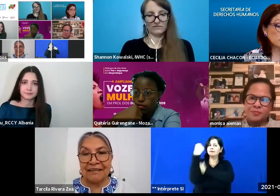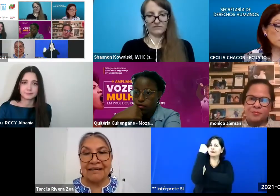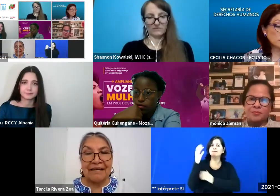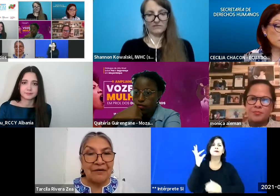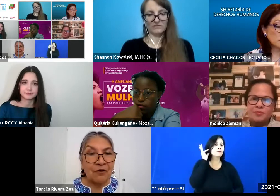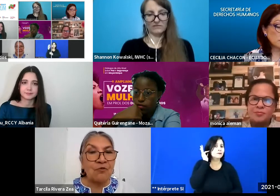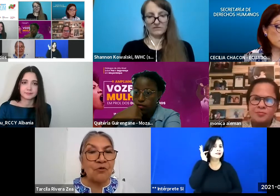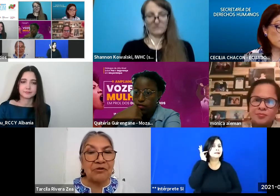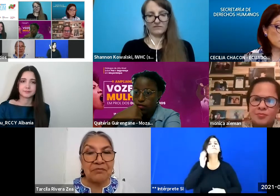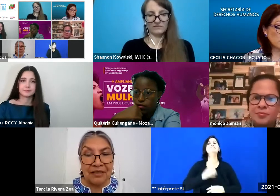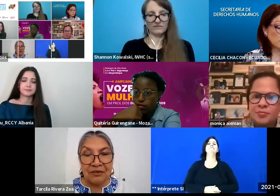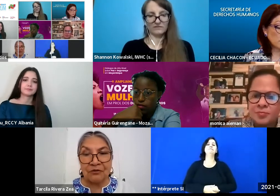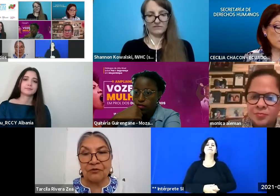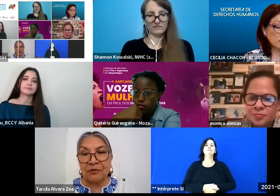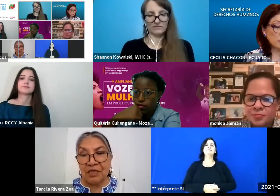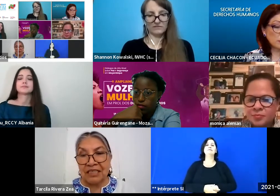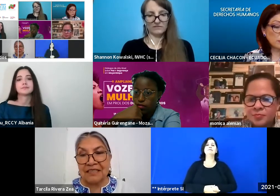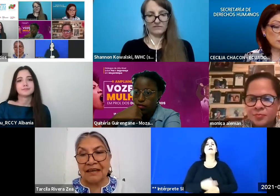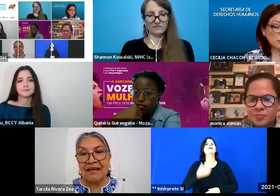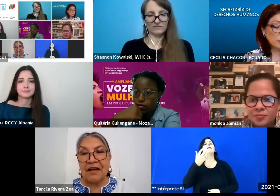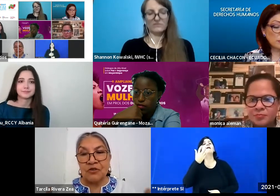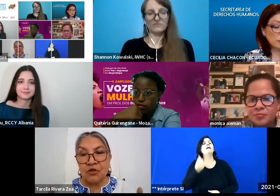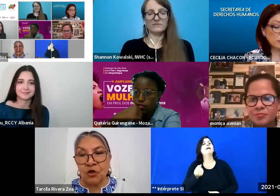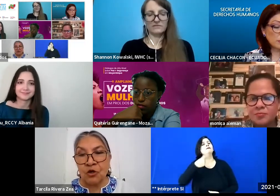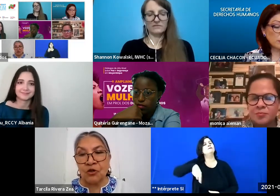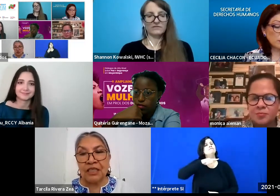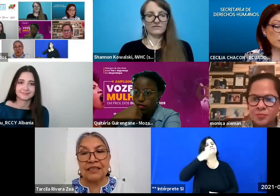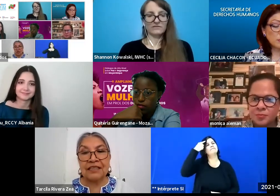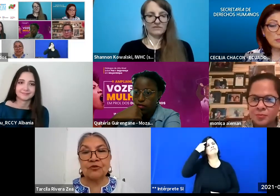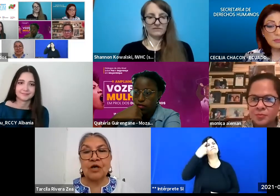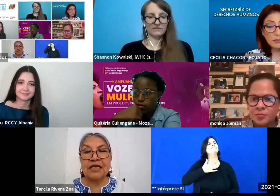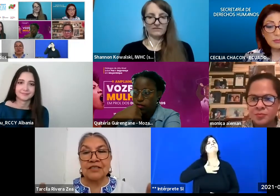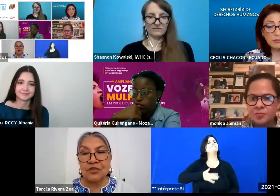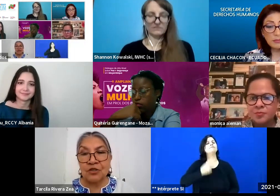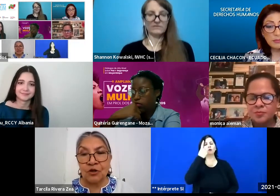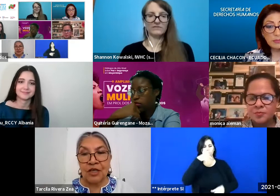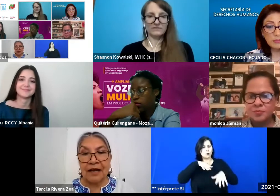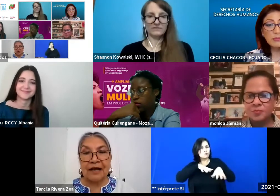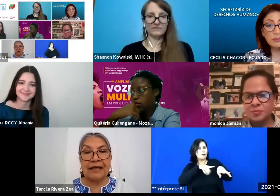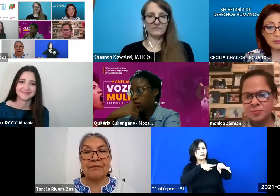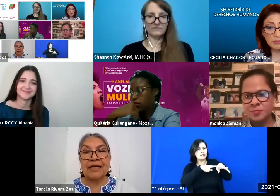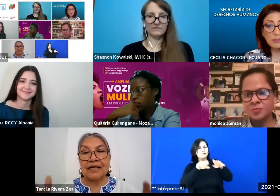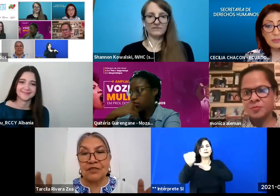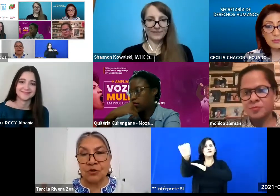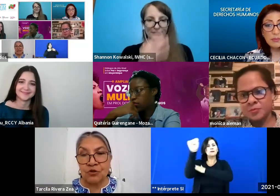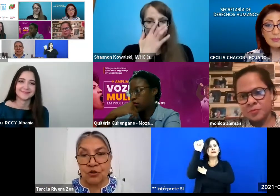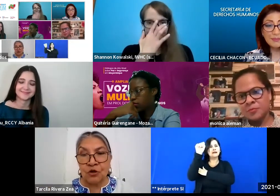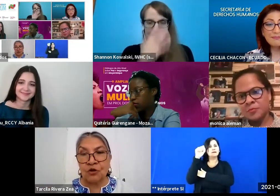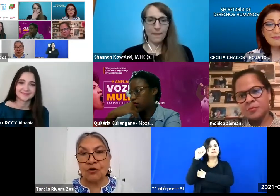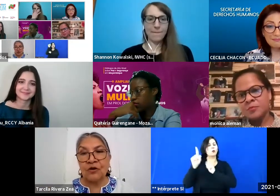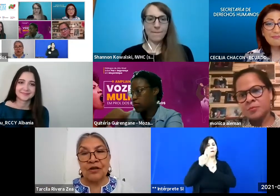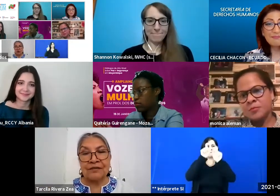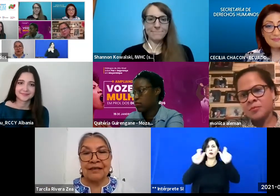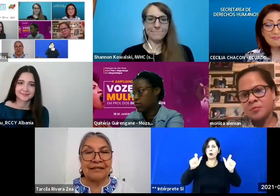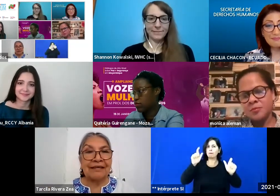quiere un movimiento feminista solo de intelectuales, solo de académicas o